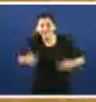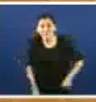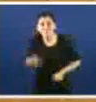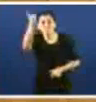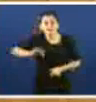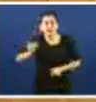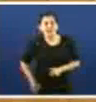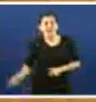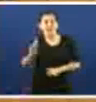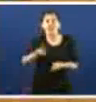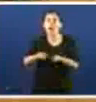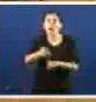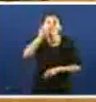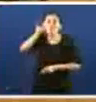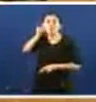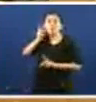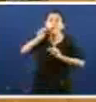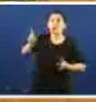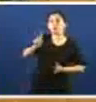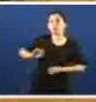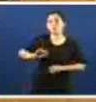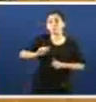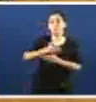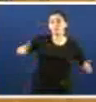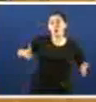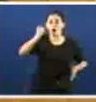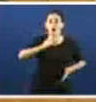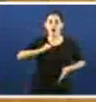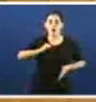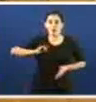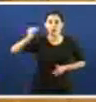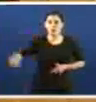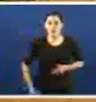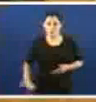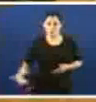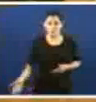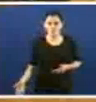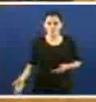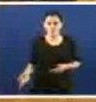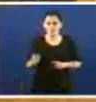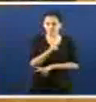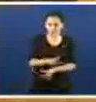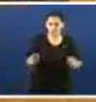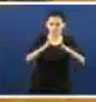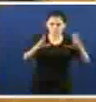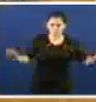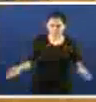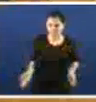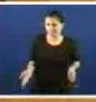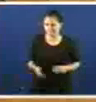ese ridículo impuesto sobre las grandes fortunas. Acabo. Universidades.